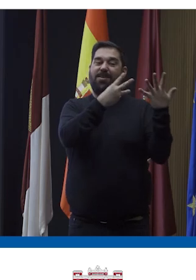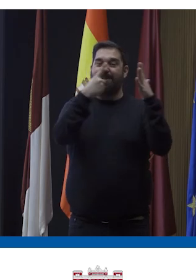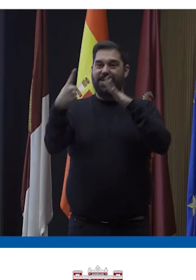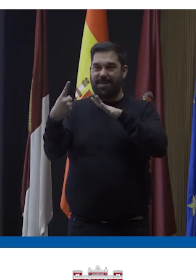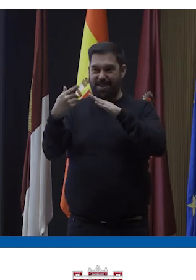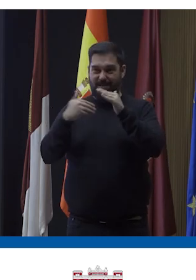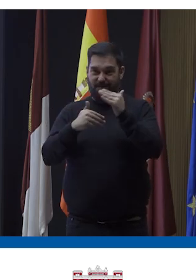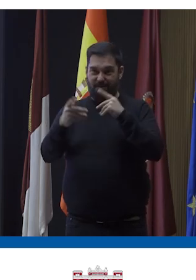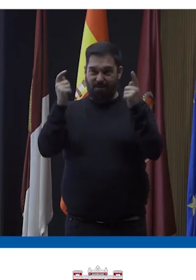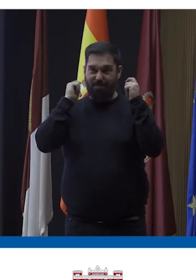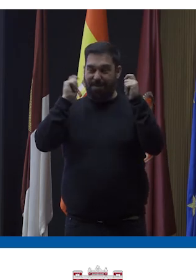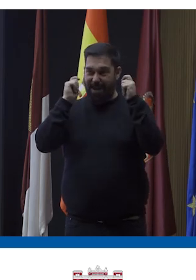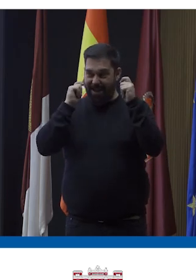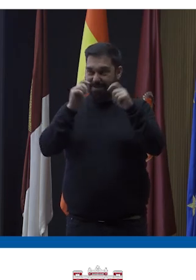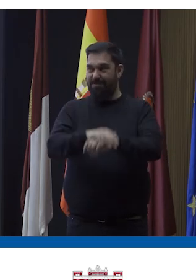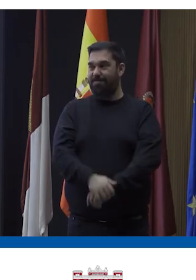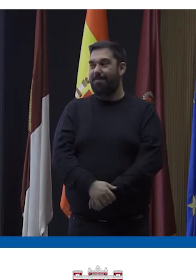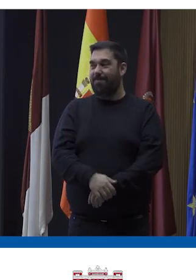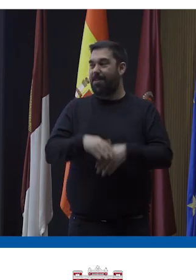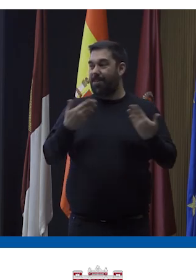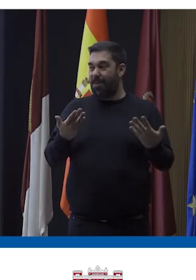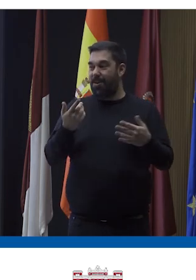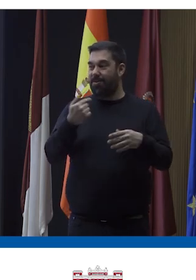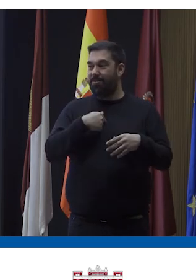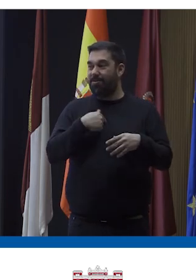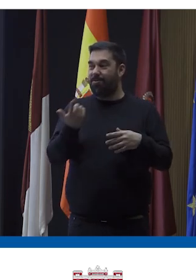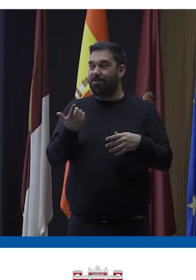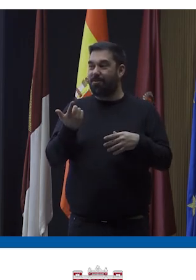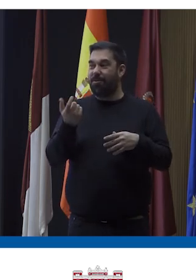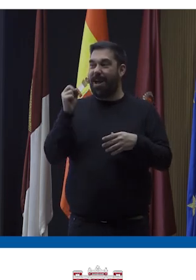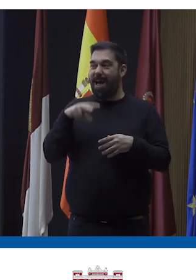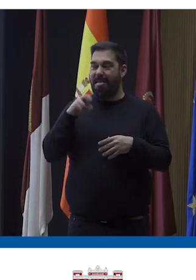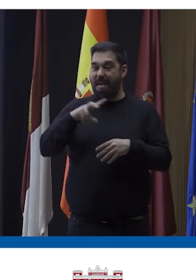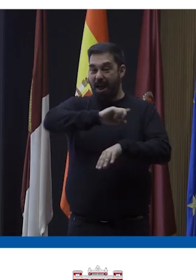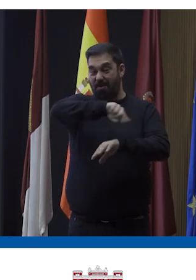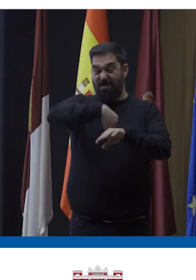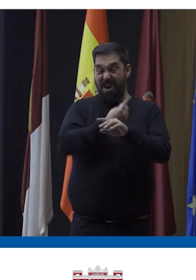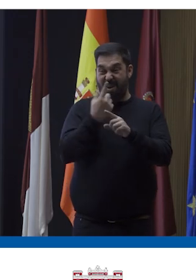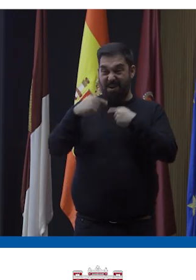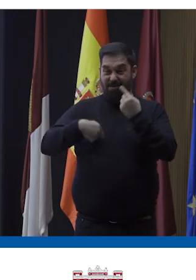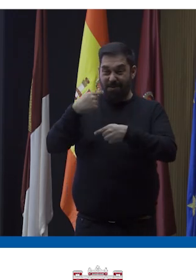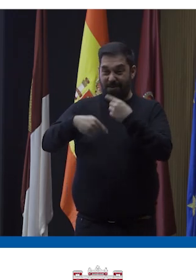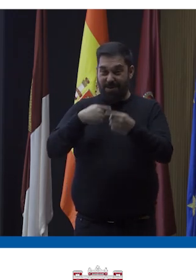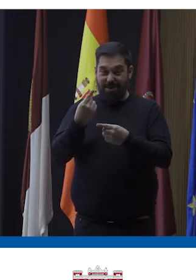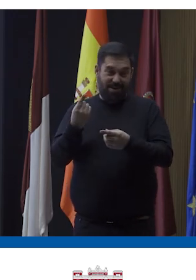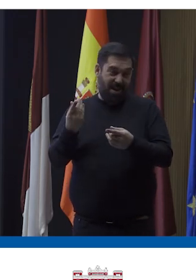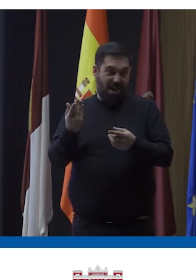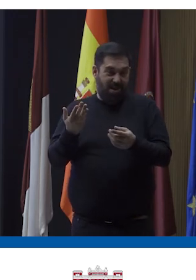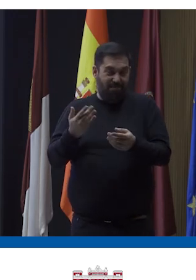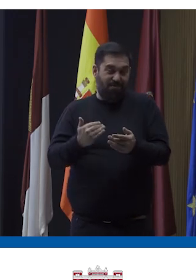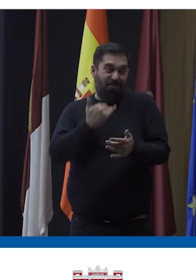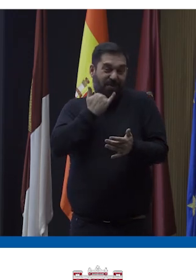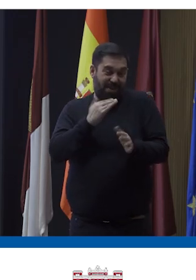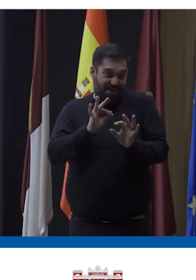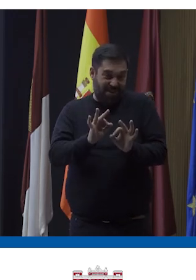poco. Muy bien, Entonces, muy bien. con andar 1 hora todos los días casi tengo bastante. Eso está fenomenal. Pero, por